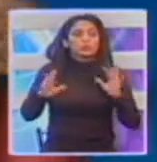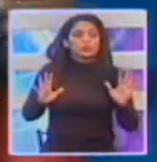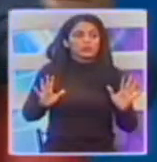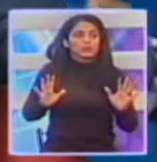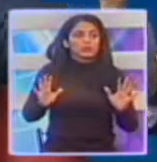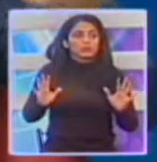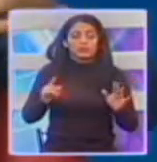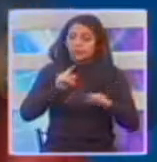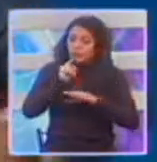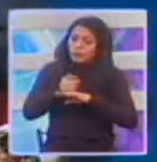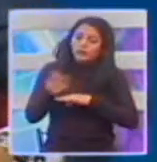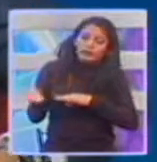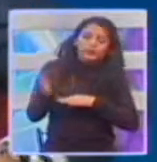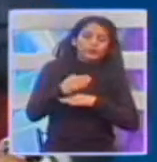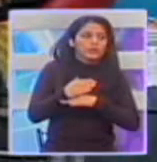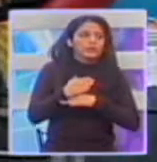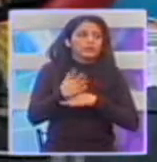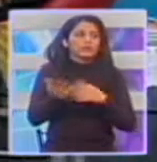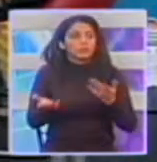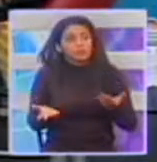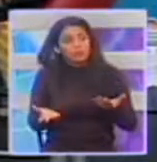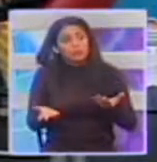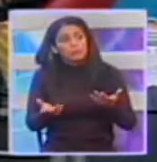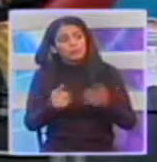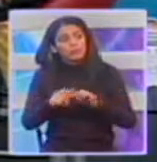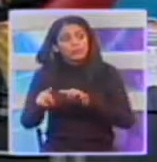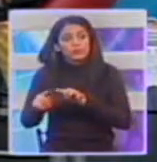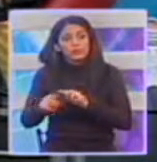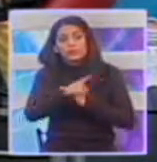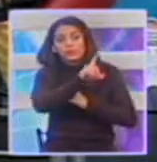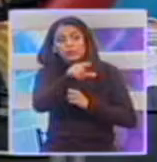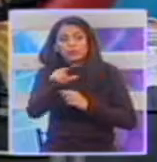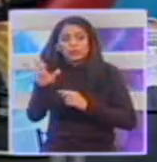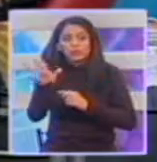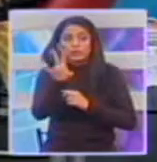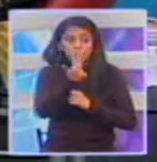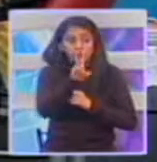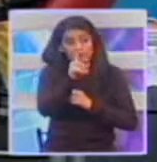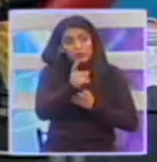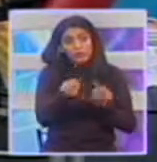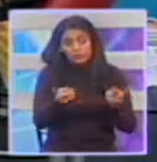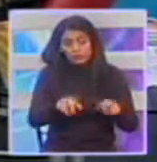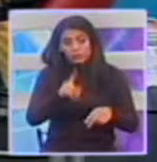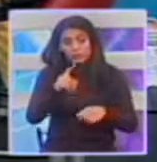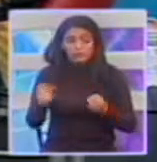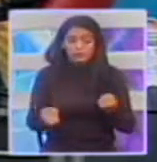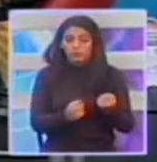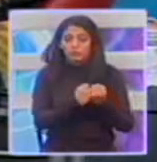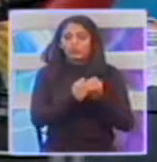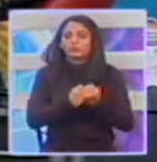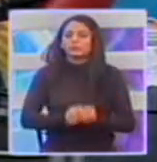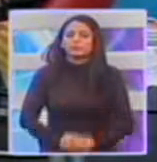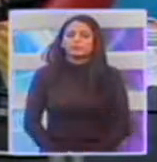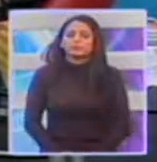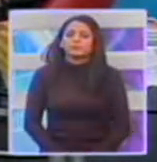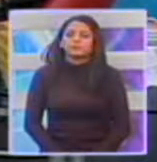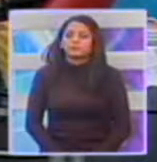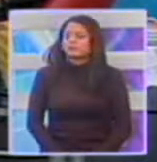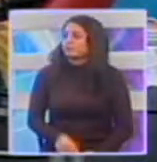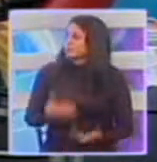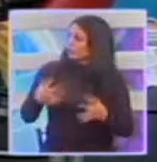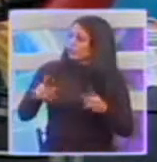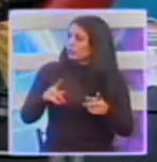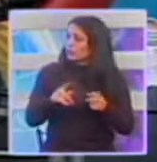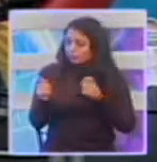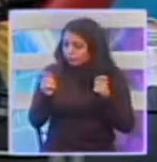o en este caso pues el resto de los interpelantes que son 37 en su totalidad se hizo todo el análisis por parte de la comisión de fiscalización en estos